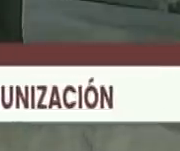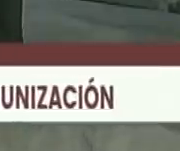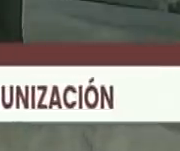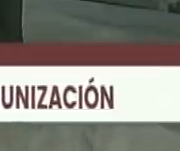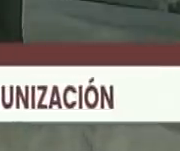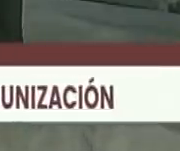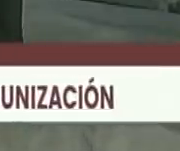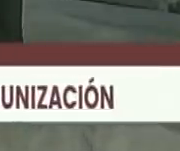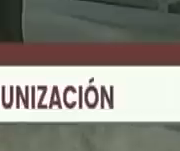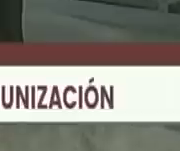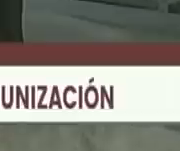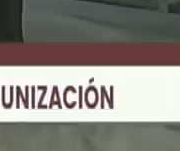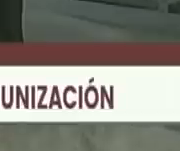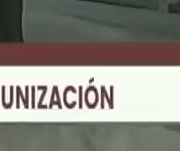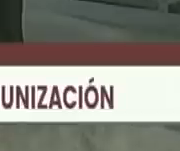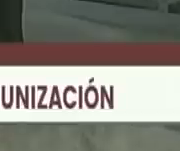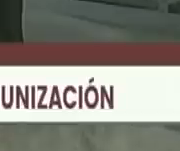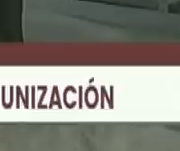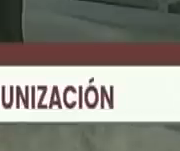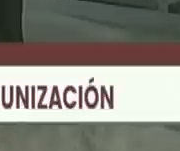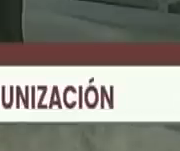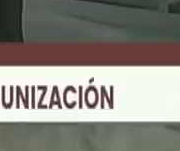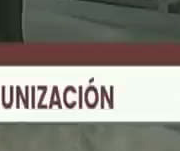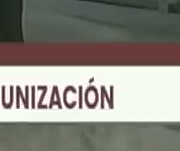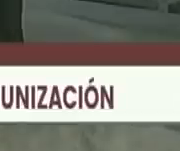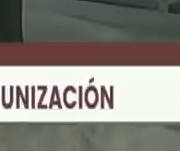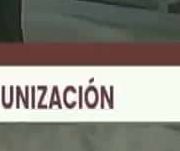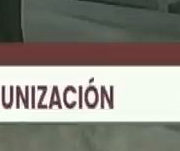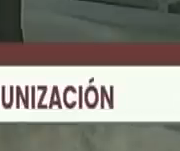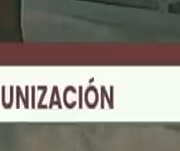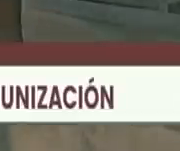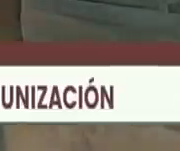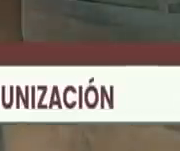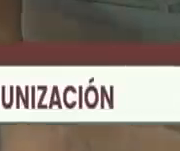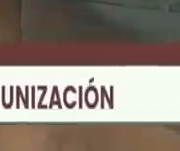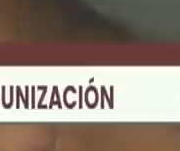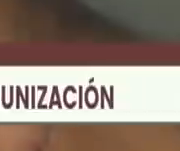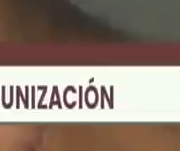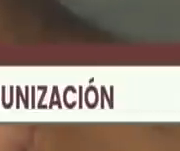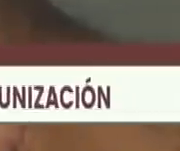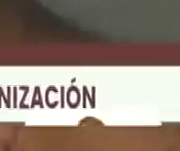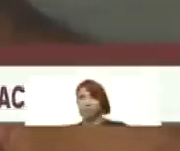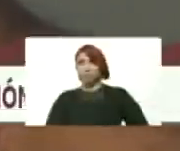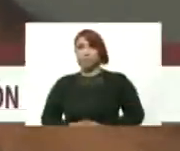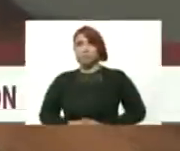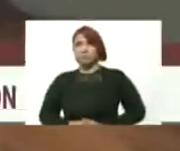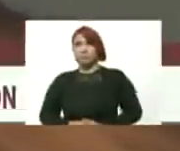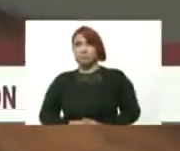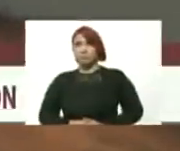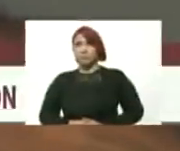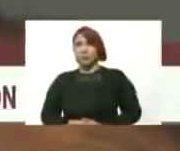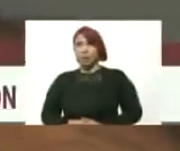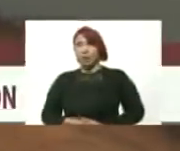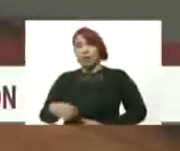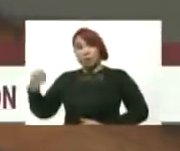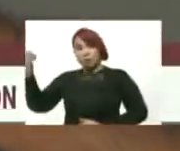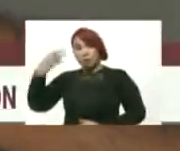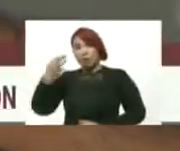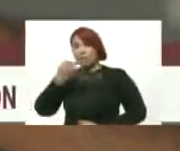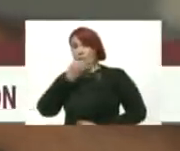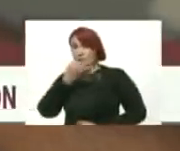puede contagiar obviamente puede transmitir la enfermedad luego está la luz verde se va a encender